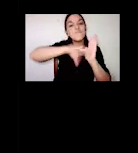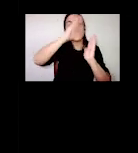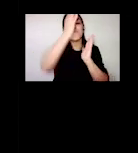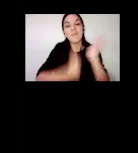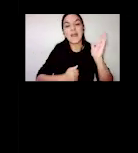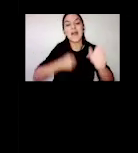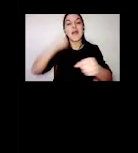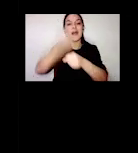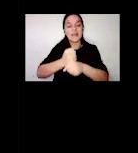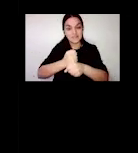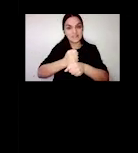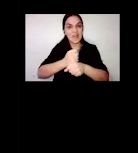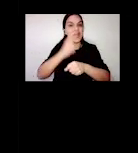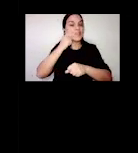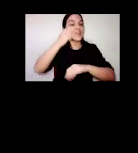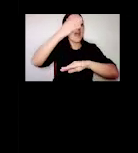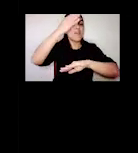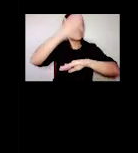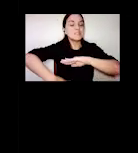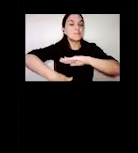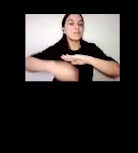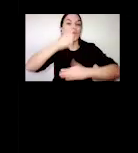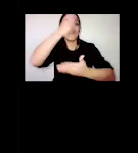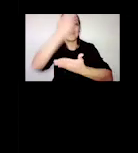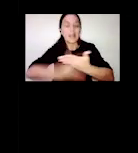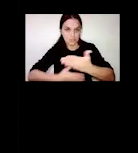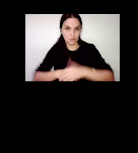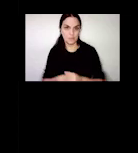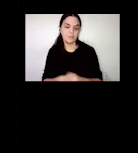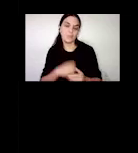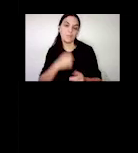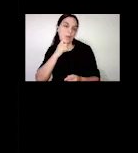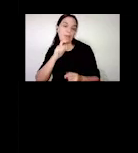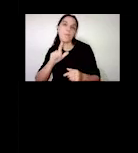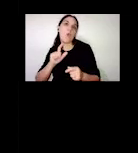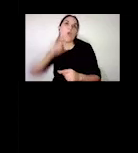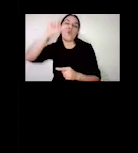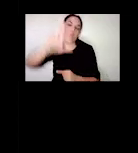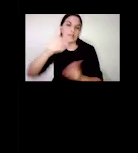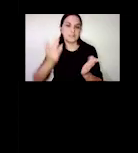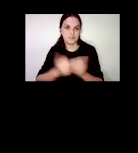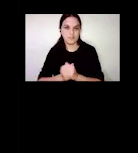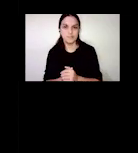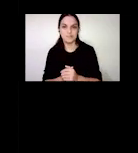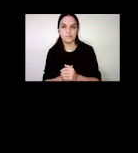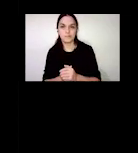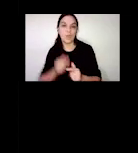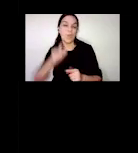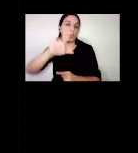día que venza la declaración jurada. Vamos hasta el 12, hasta el lunes que viene. Entonces, si se la